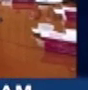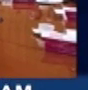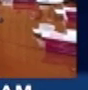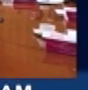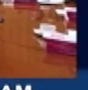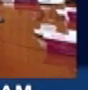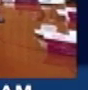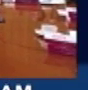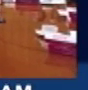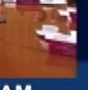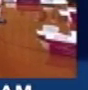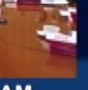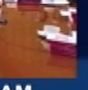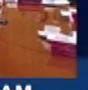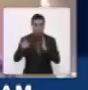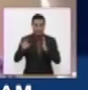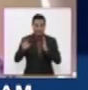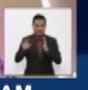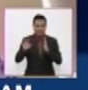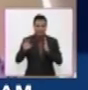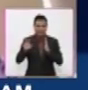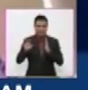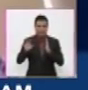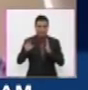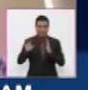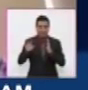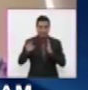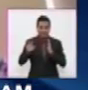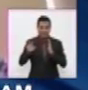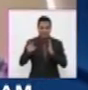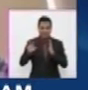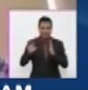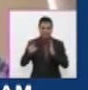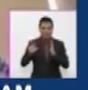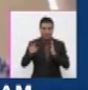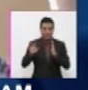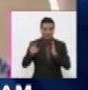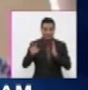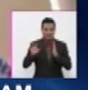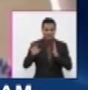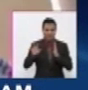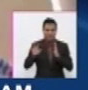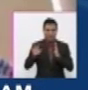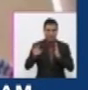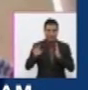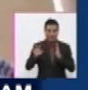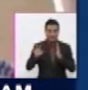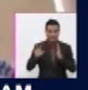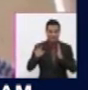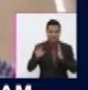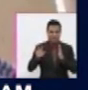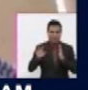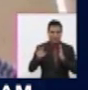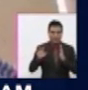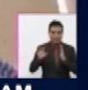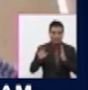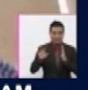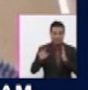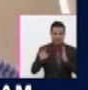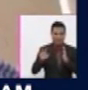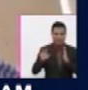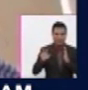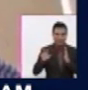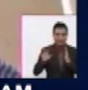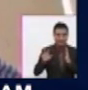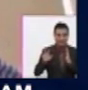porque el Consejo General del INE reanudó y votó a favor para que se reanude el proceso electoral en 2 estados del país. Como